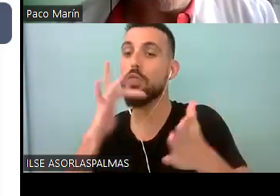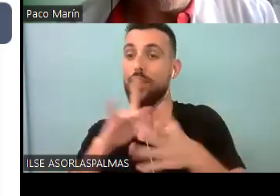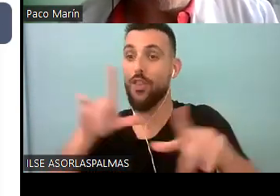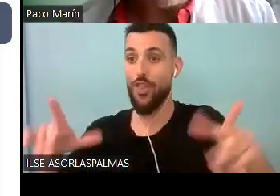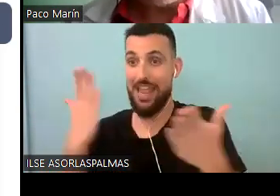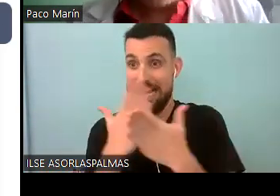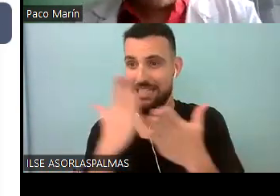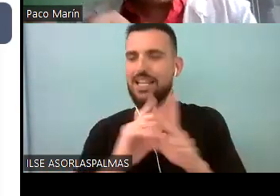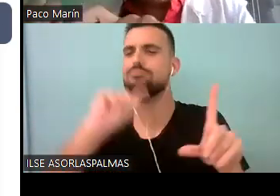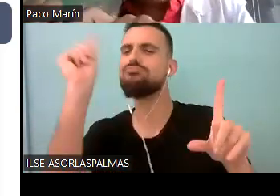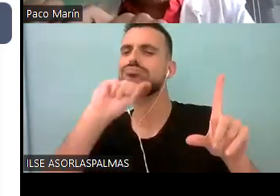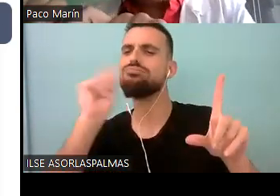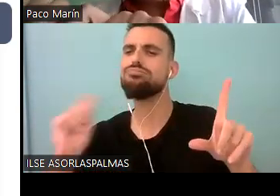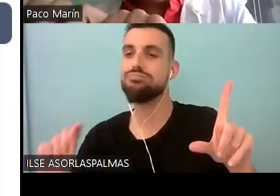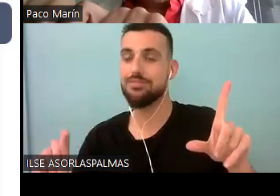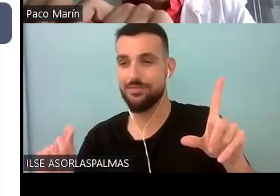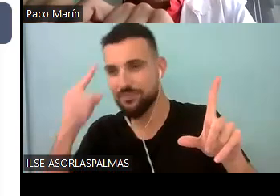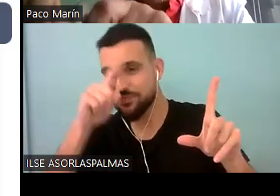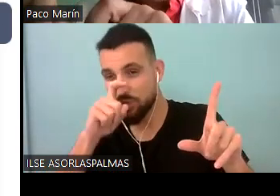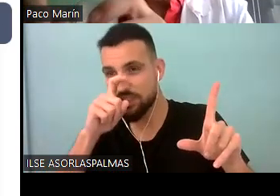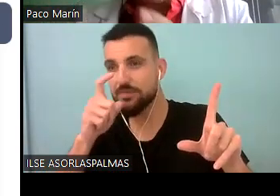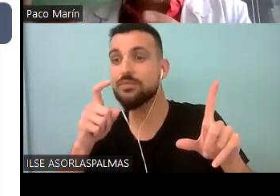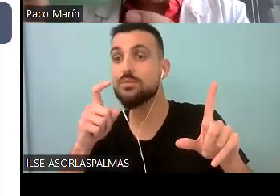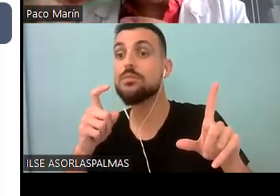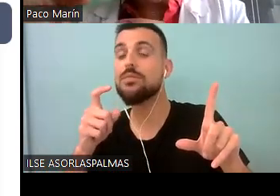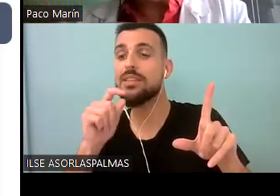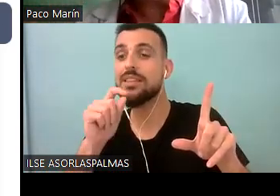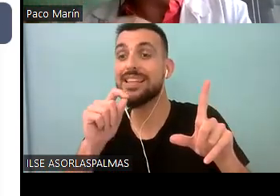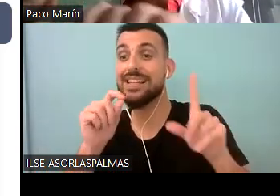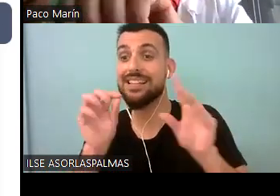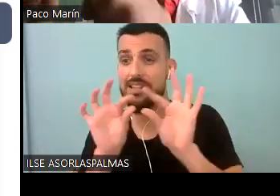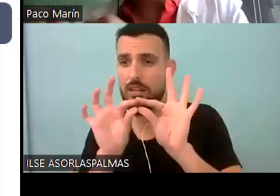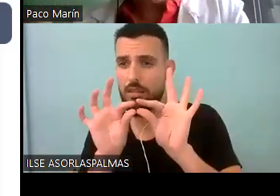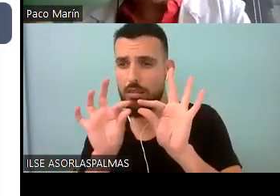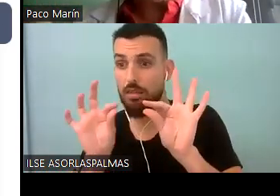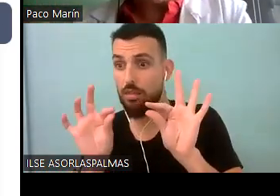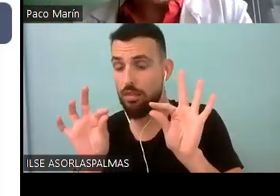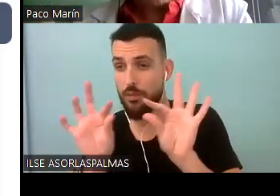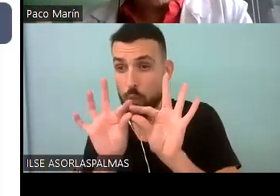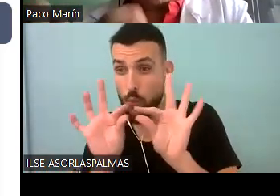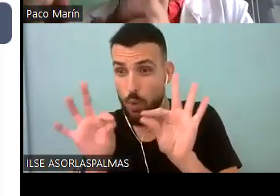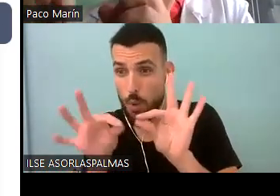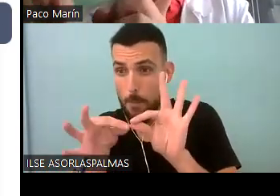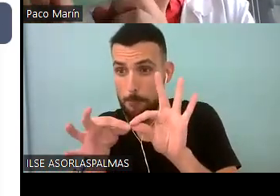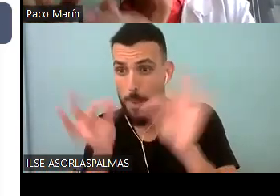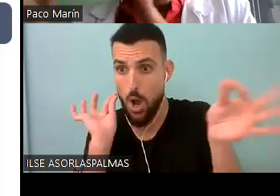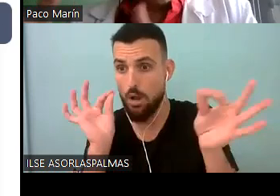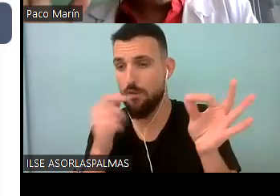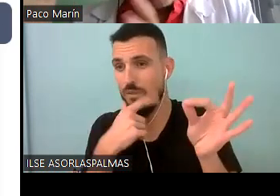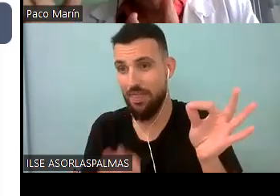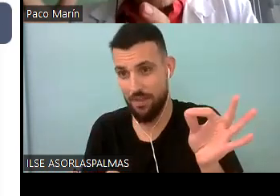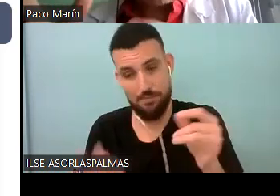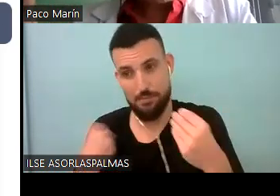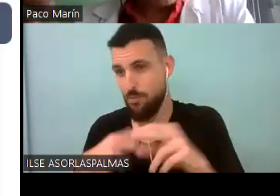la pizarra. Cuanto más débil sea la estructura de la tiza, más fácil será romperlo.